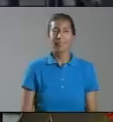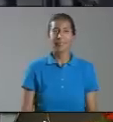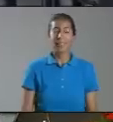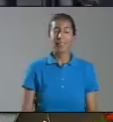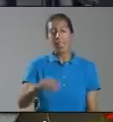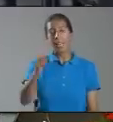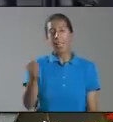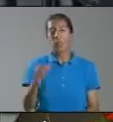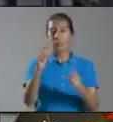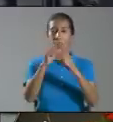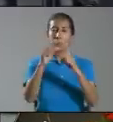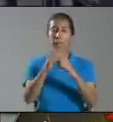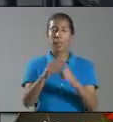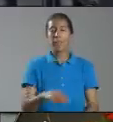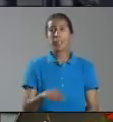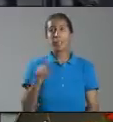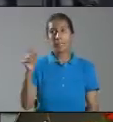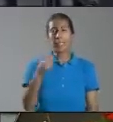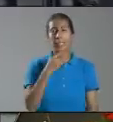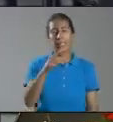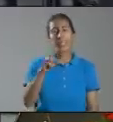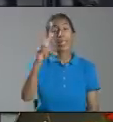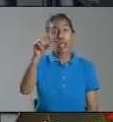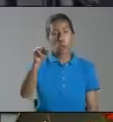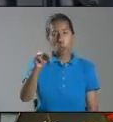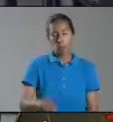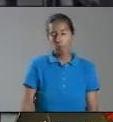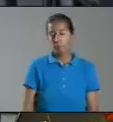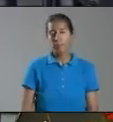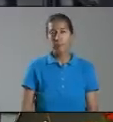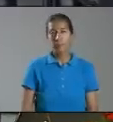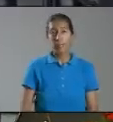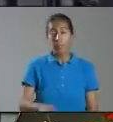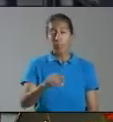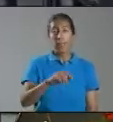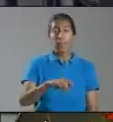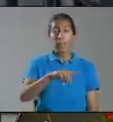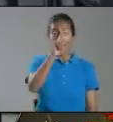En otras palabras, él dice no. En otras palabras, ¿entiendes?